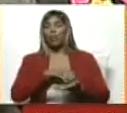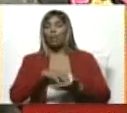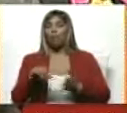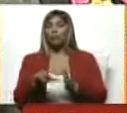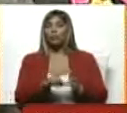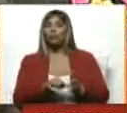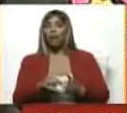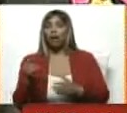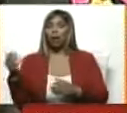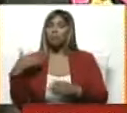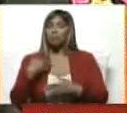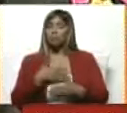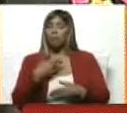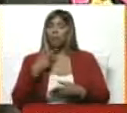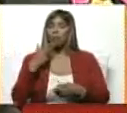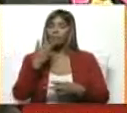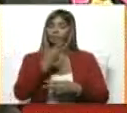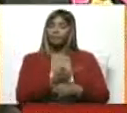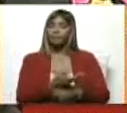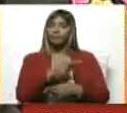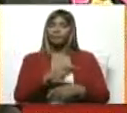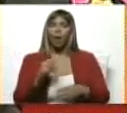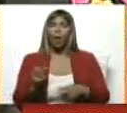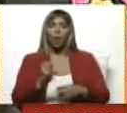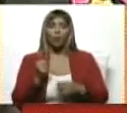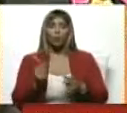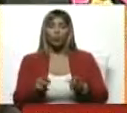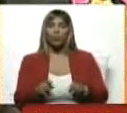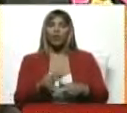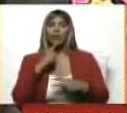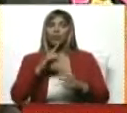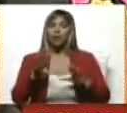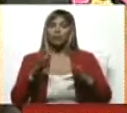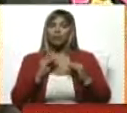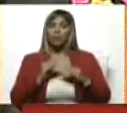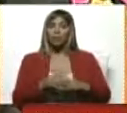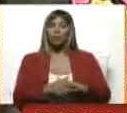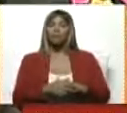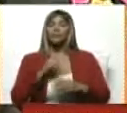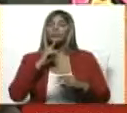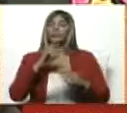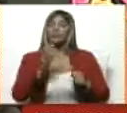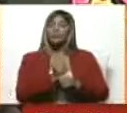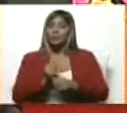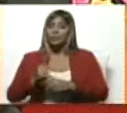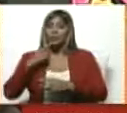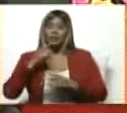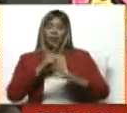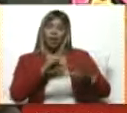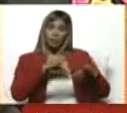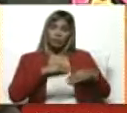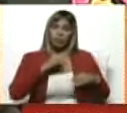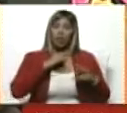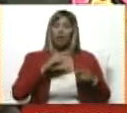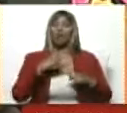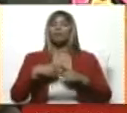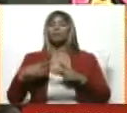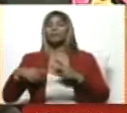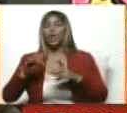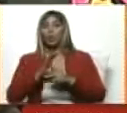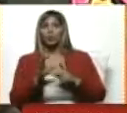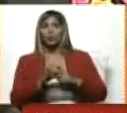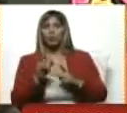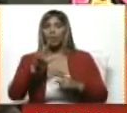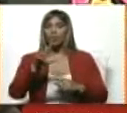vecinos a que aprovechen esta oportunidad y reconocer a la diversidad cultural de estos tres estados y de